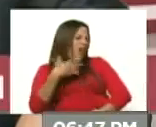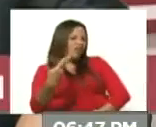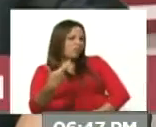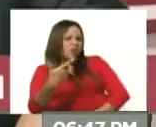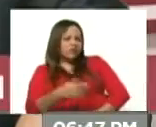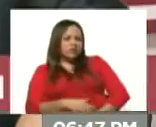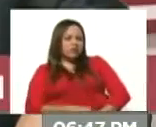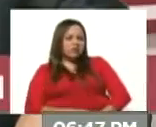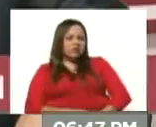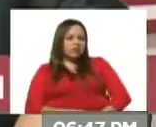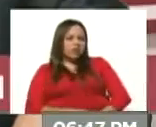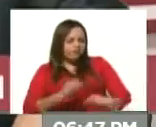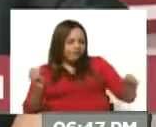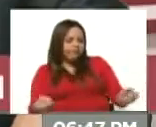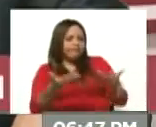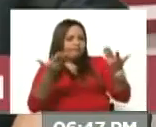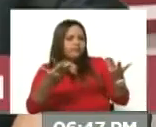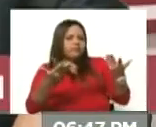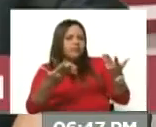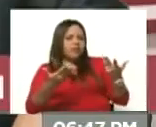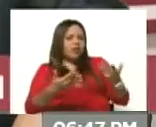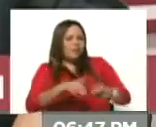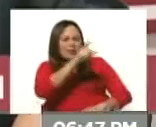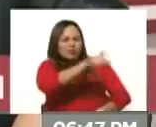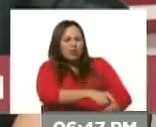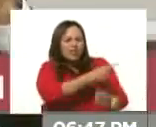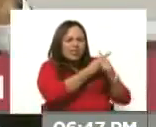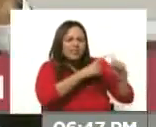el surgimiento de un outsider